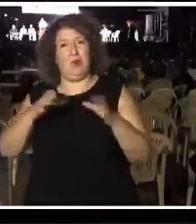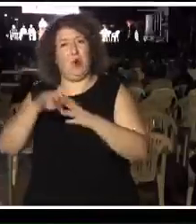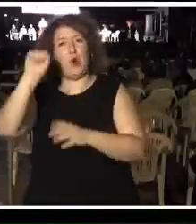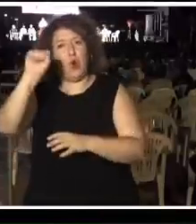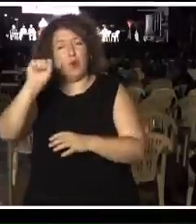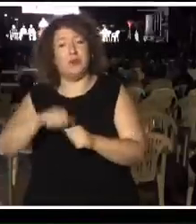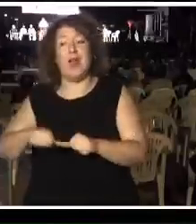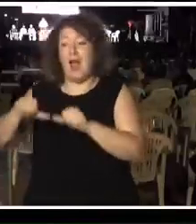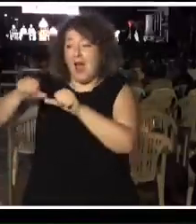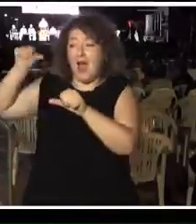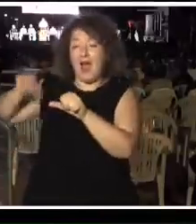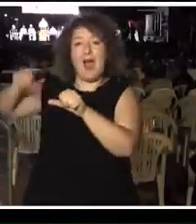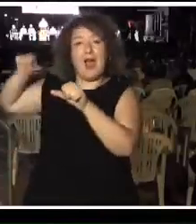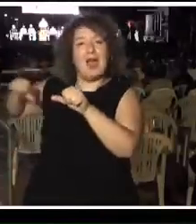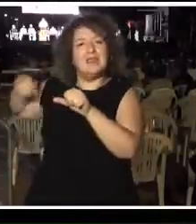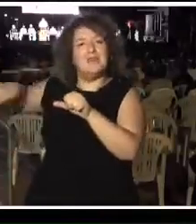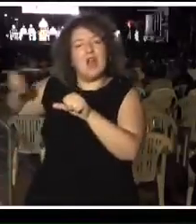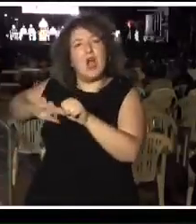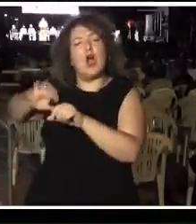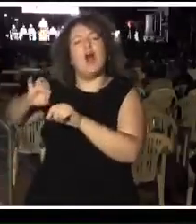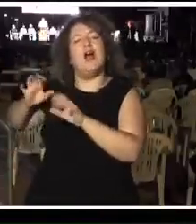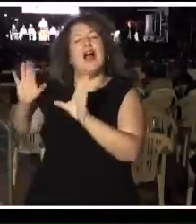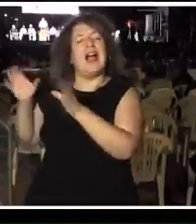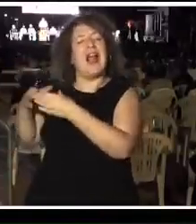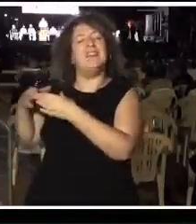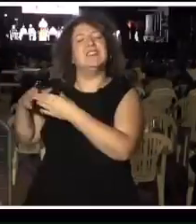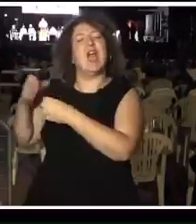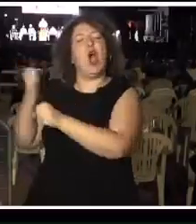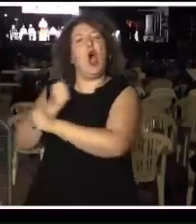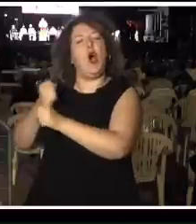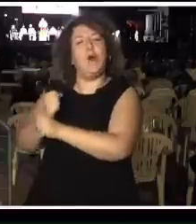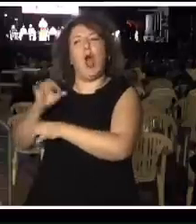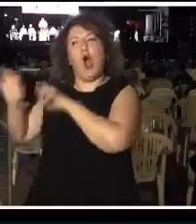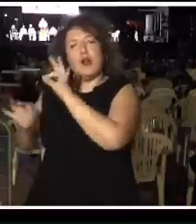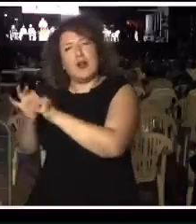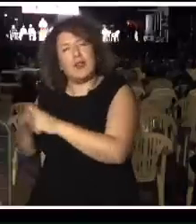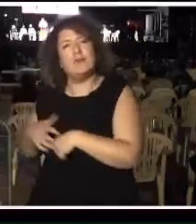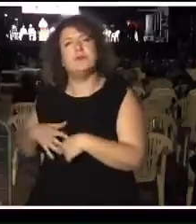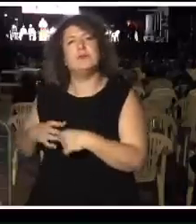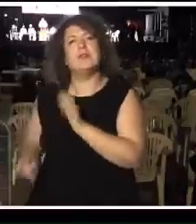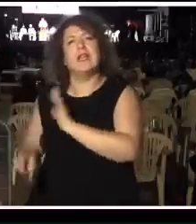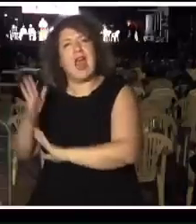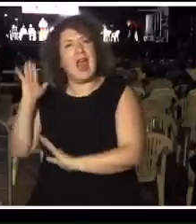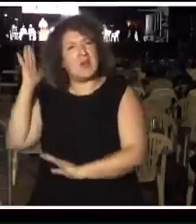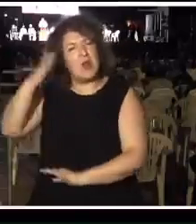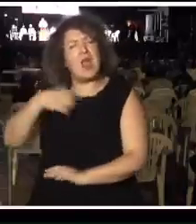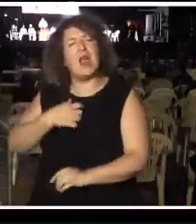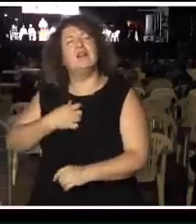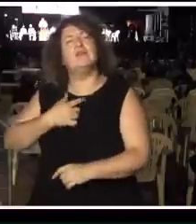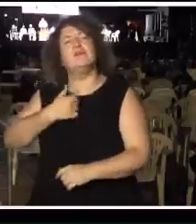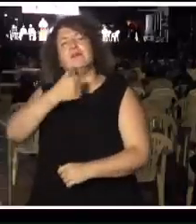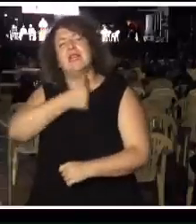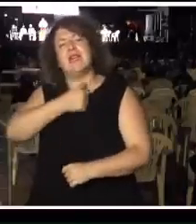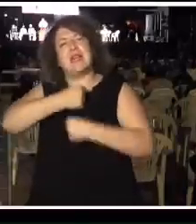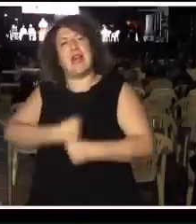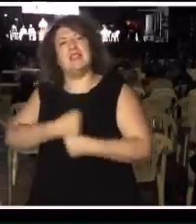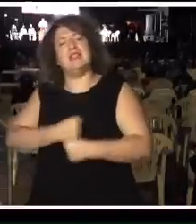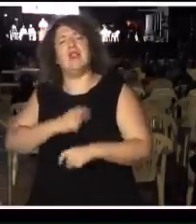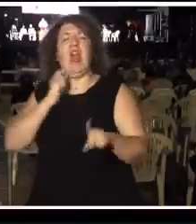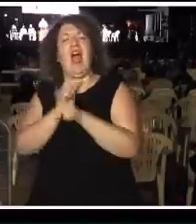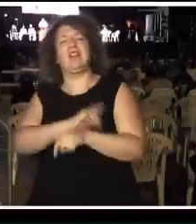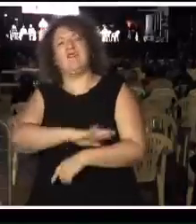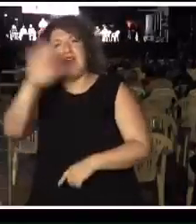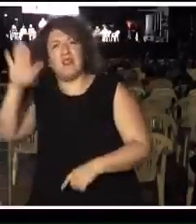protagonizado la organización de la clase obrera, la construcción de república, la resistencia antifascista. Sufrieron